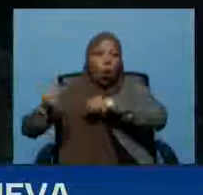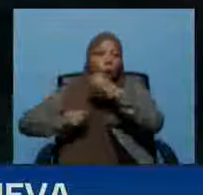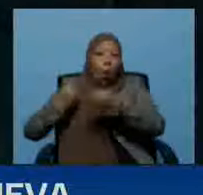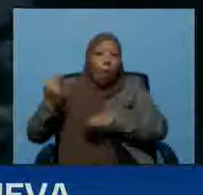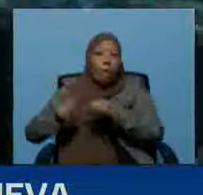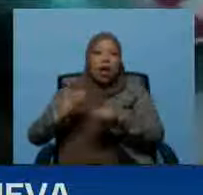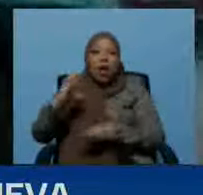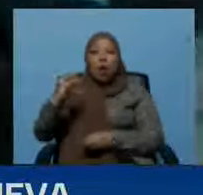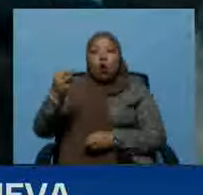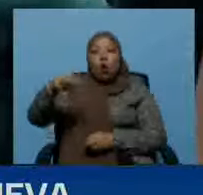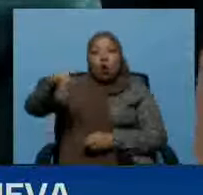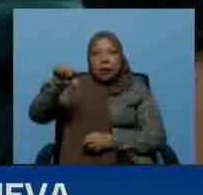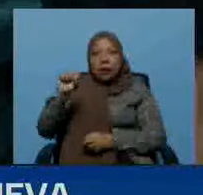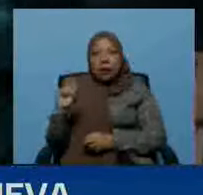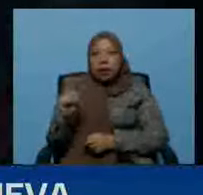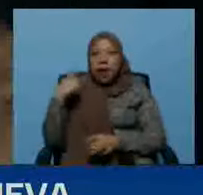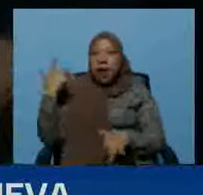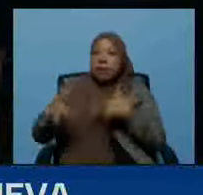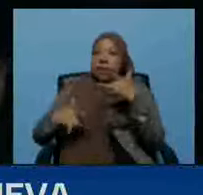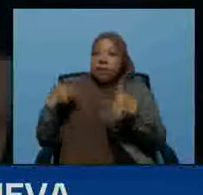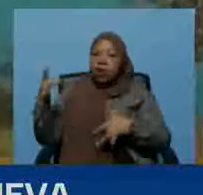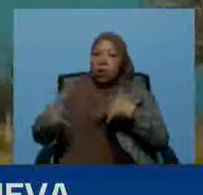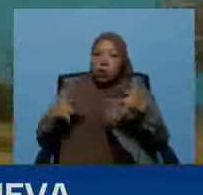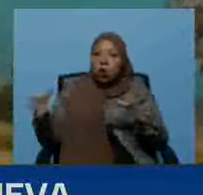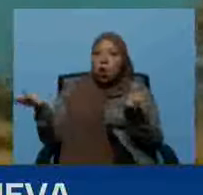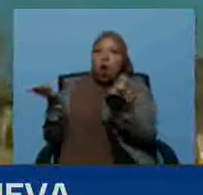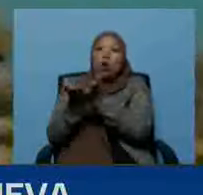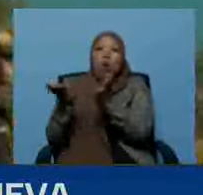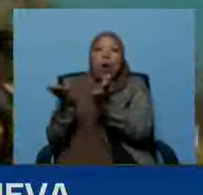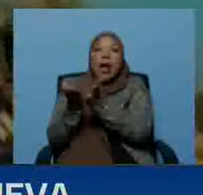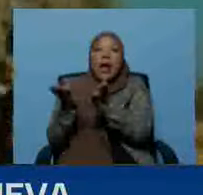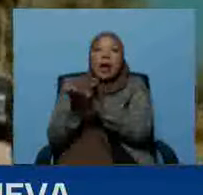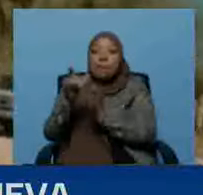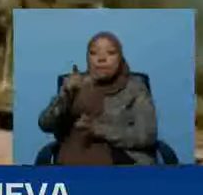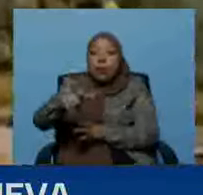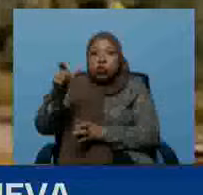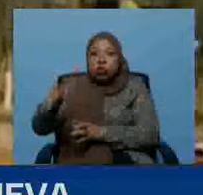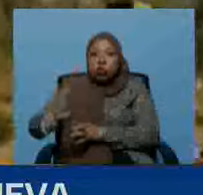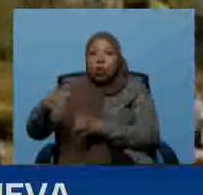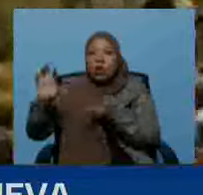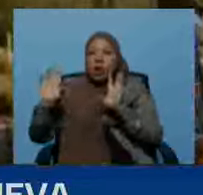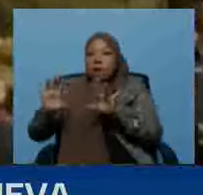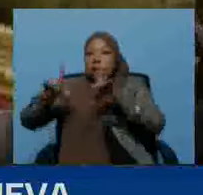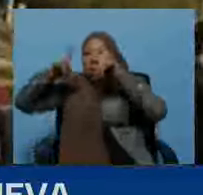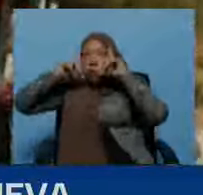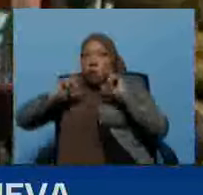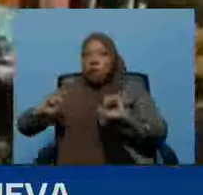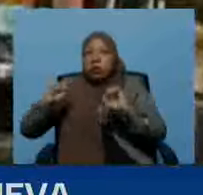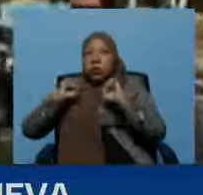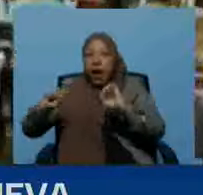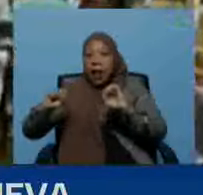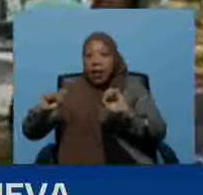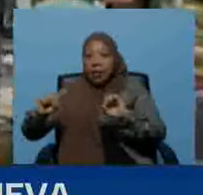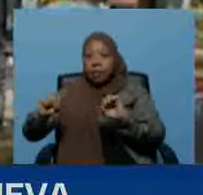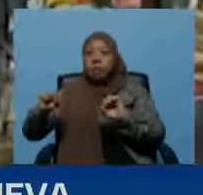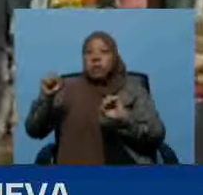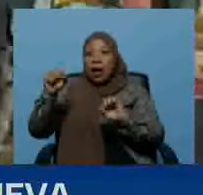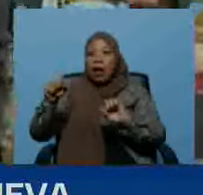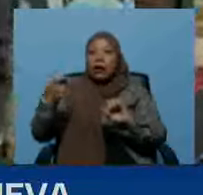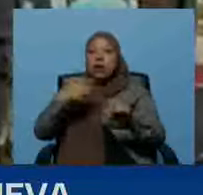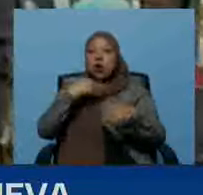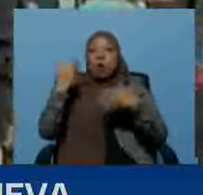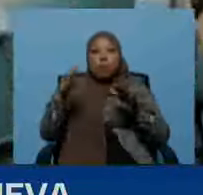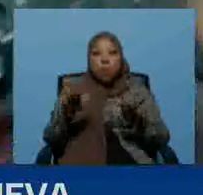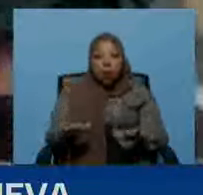CONAS, se logra la activación de la Escuela de Formación de Tropas Profesionales Coronel